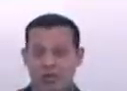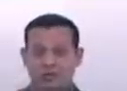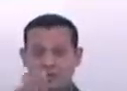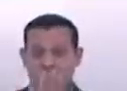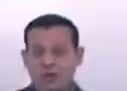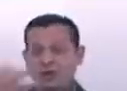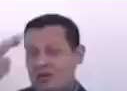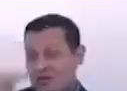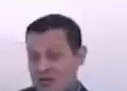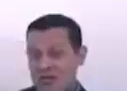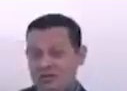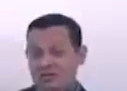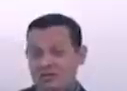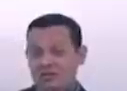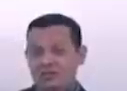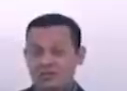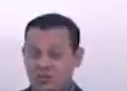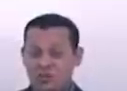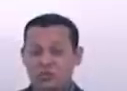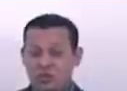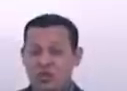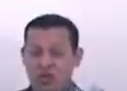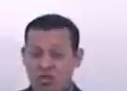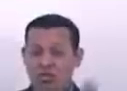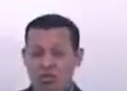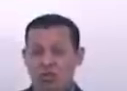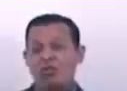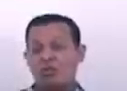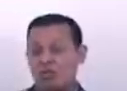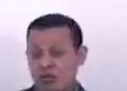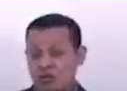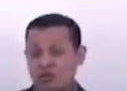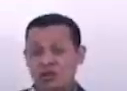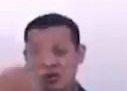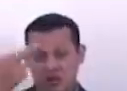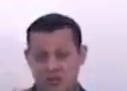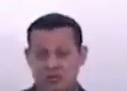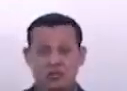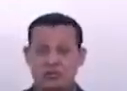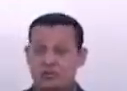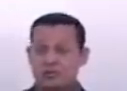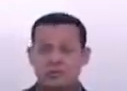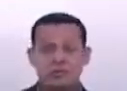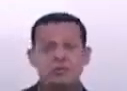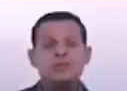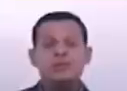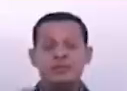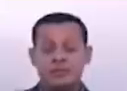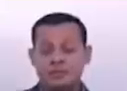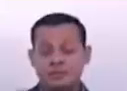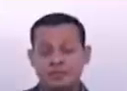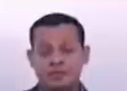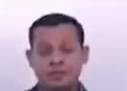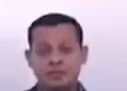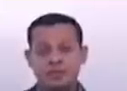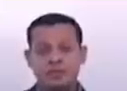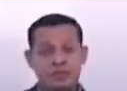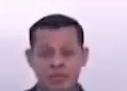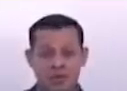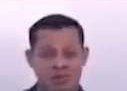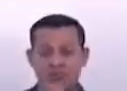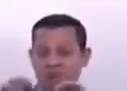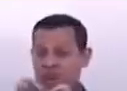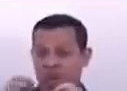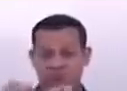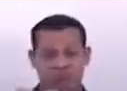la realidad. Las realidades duelen, son duras. Y así de dura es la realidad de nuestro país, que ha vivido bajo las